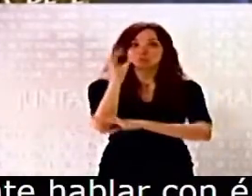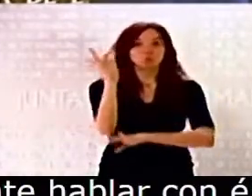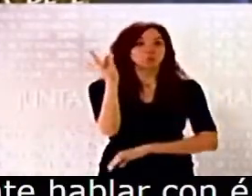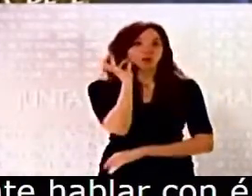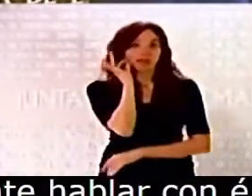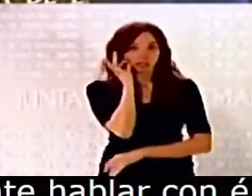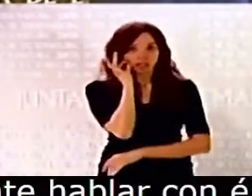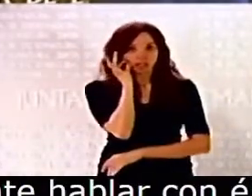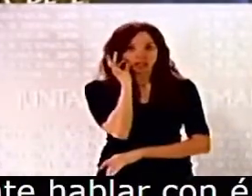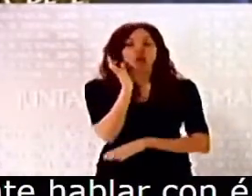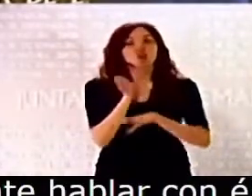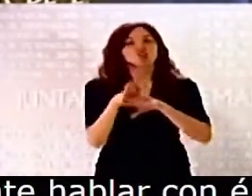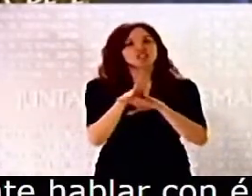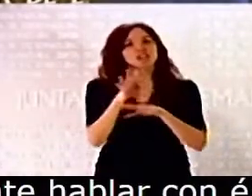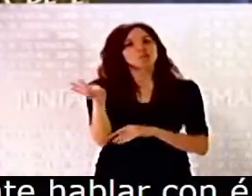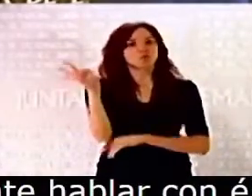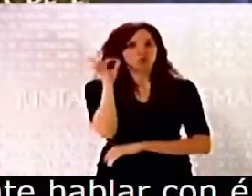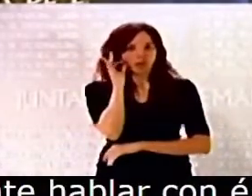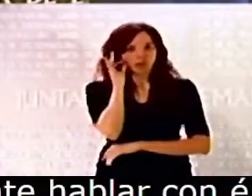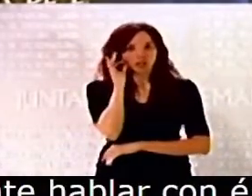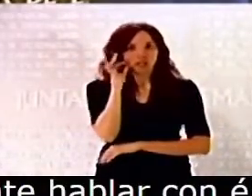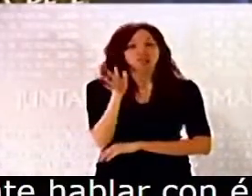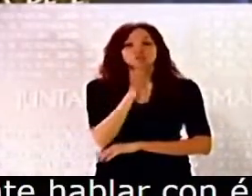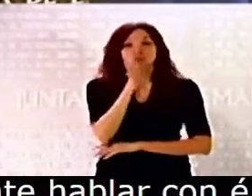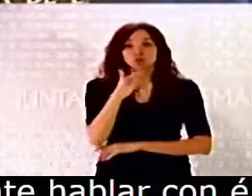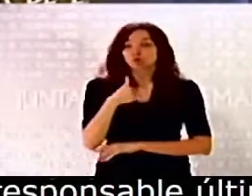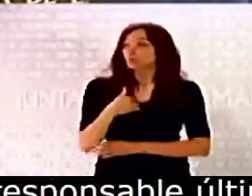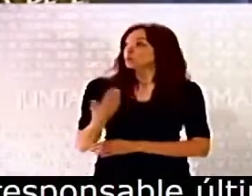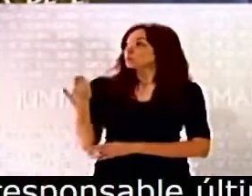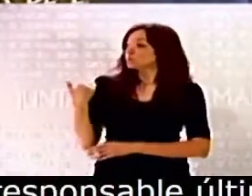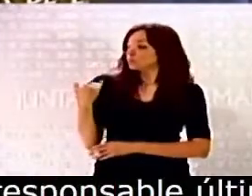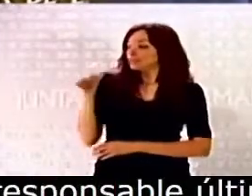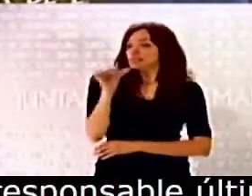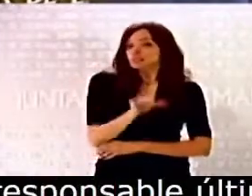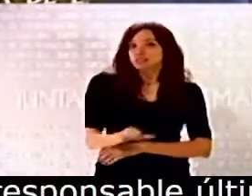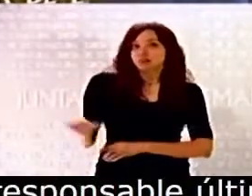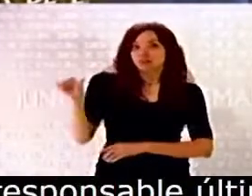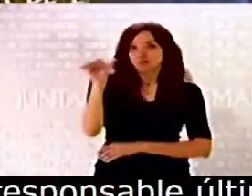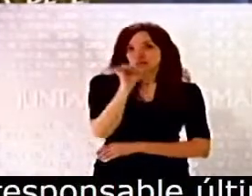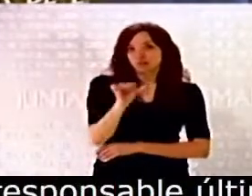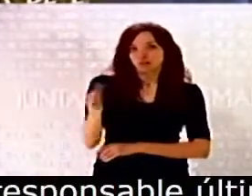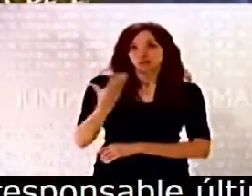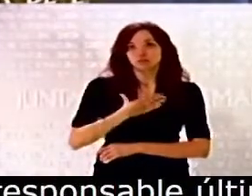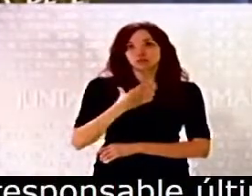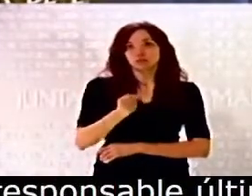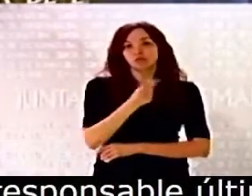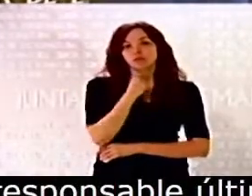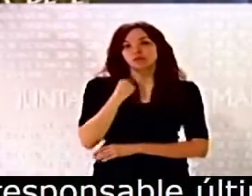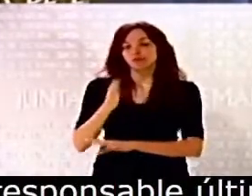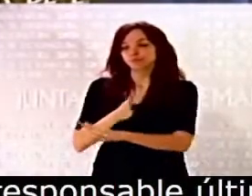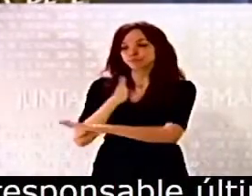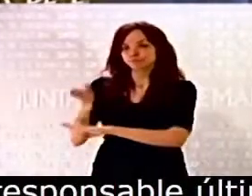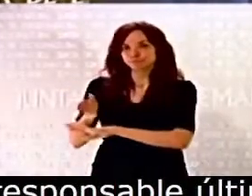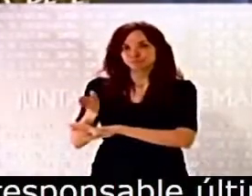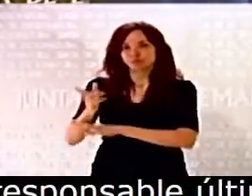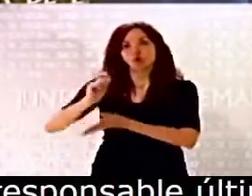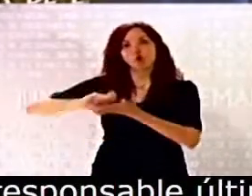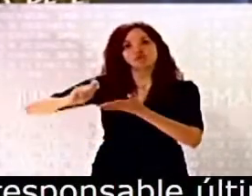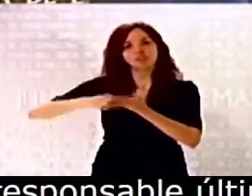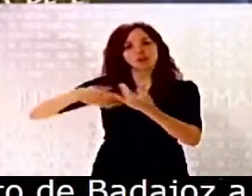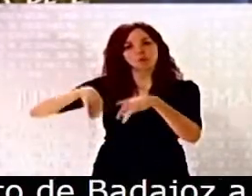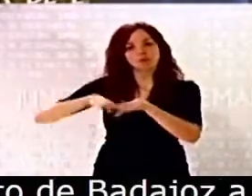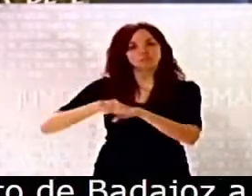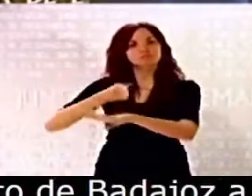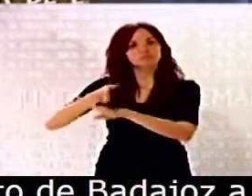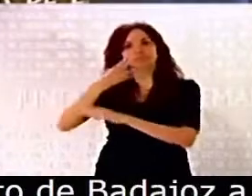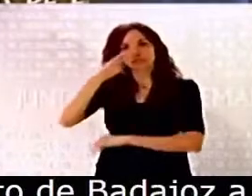la Consejería de Igualdad. Porque, mire, yo he ido hace varias semanas al Ayuntamiento de Badajoz a visitar la Oficina de Igualdad. Y lo he